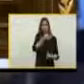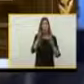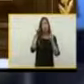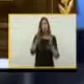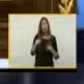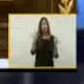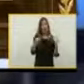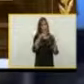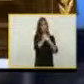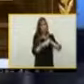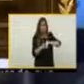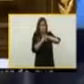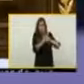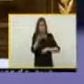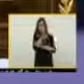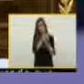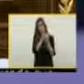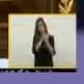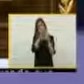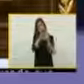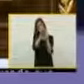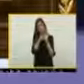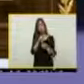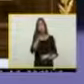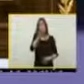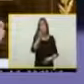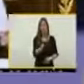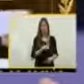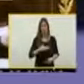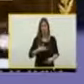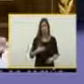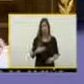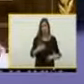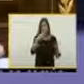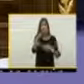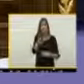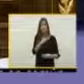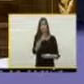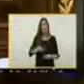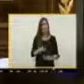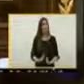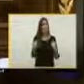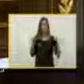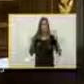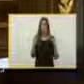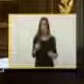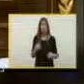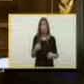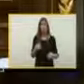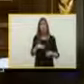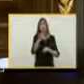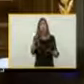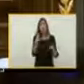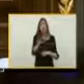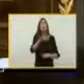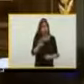como presidente... Alguien de fuera. Alguien de fuera del Parlamento, que sea una personalidad como Monti. Sí, una sacudida económica. Juan Carlos